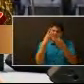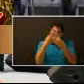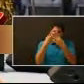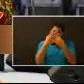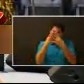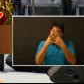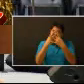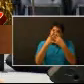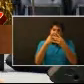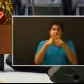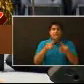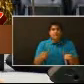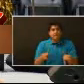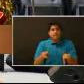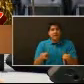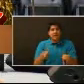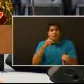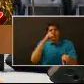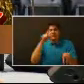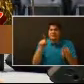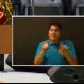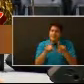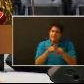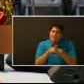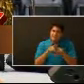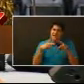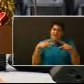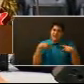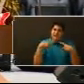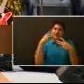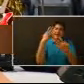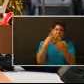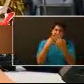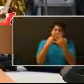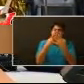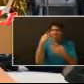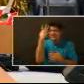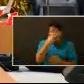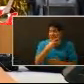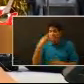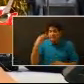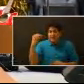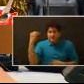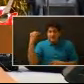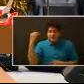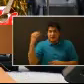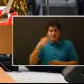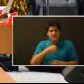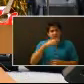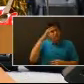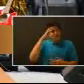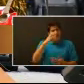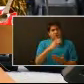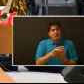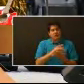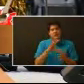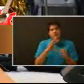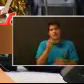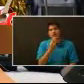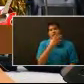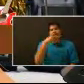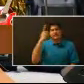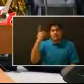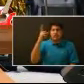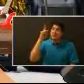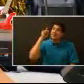solo cárceles materiales, literales, sino que hay cárceles espirituales. Y yo creo que Dios, si